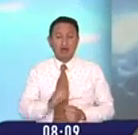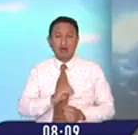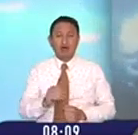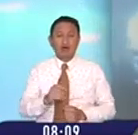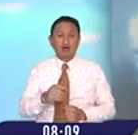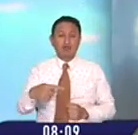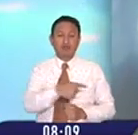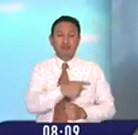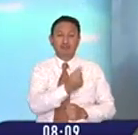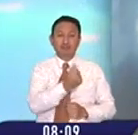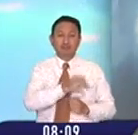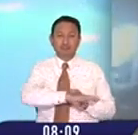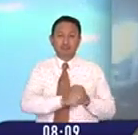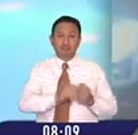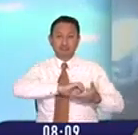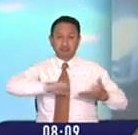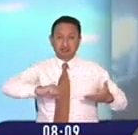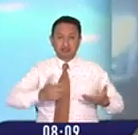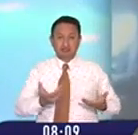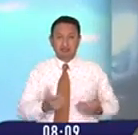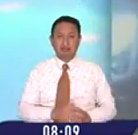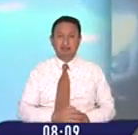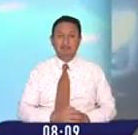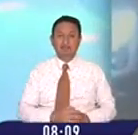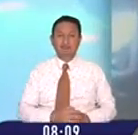del paseo millonario.